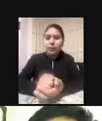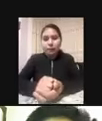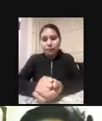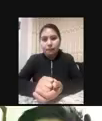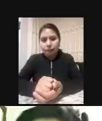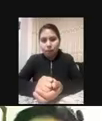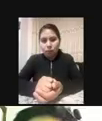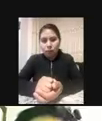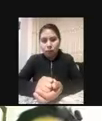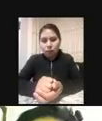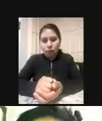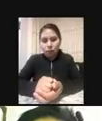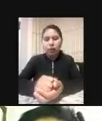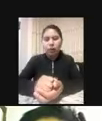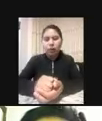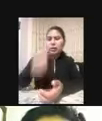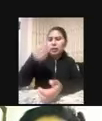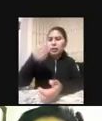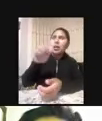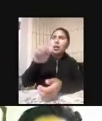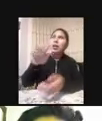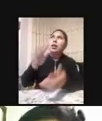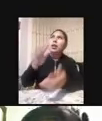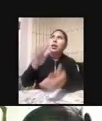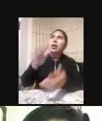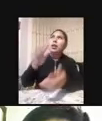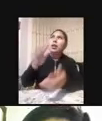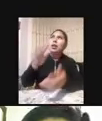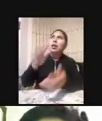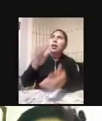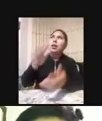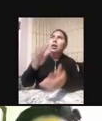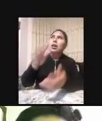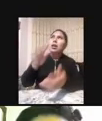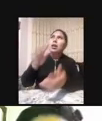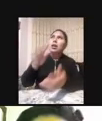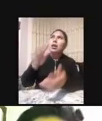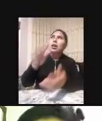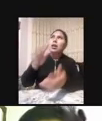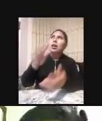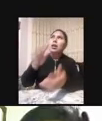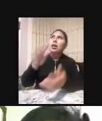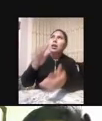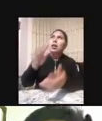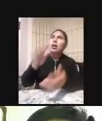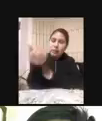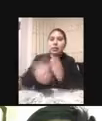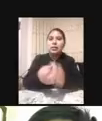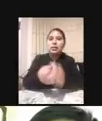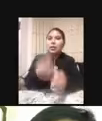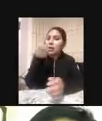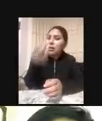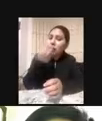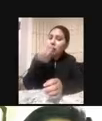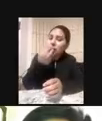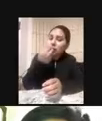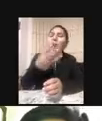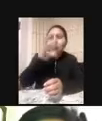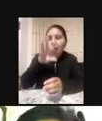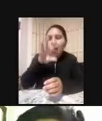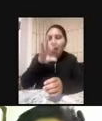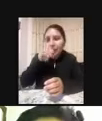unos 5 o 10 minutitos antes del almuerzo, con seguridad el niño en el almuerzo va a estar masticando. Entonces, y a la larga se va a